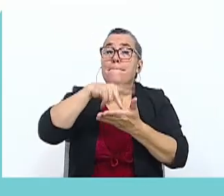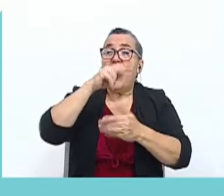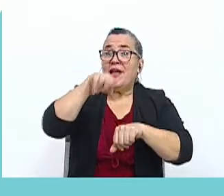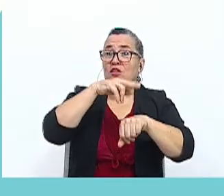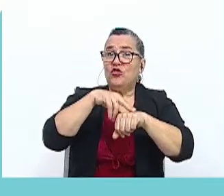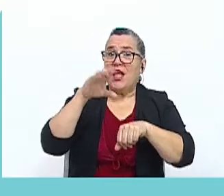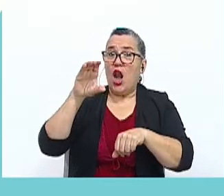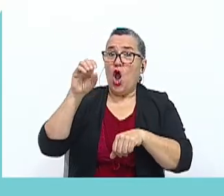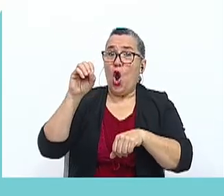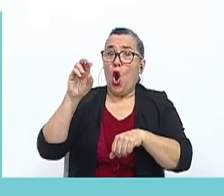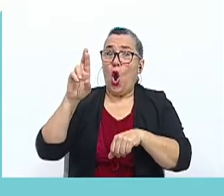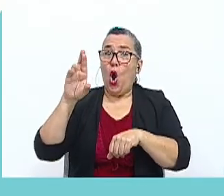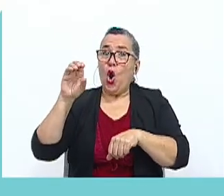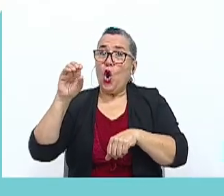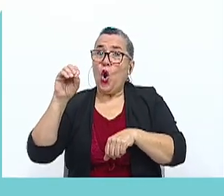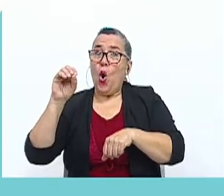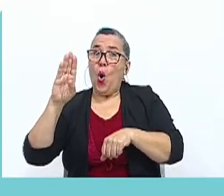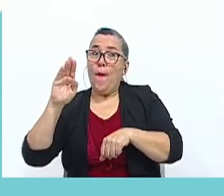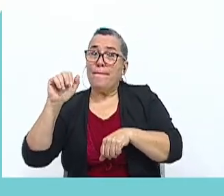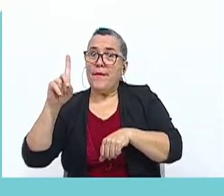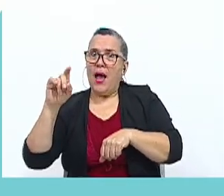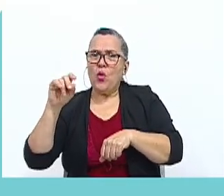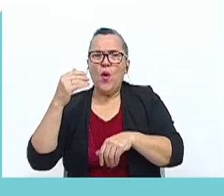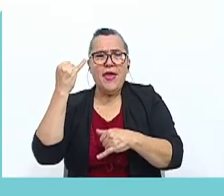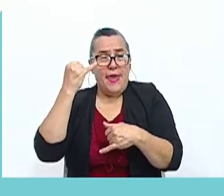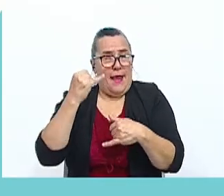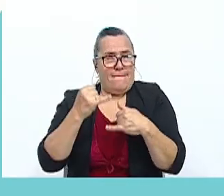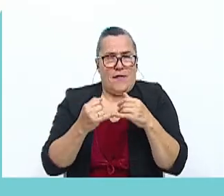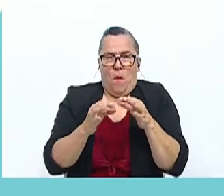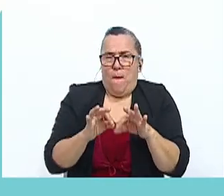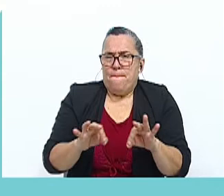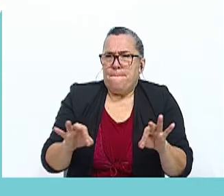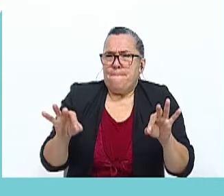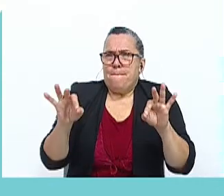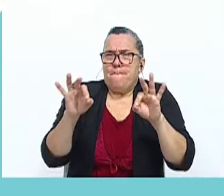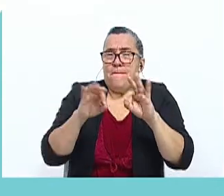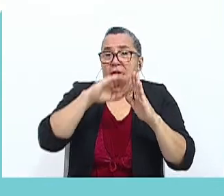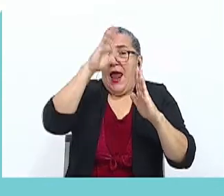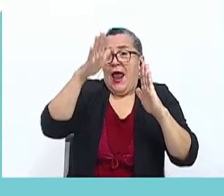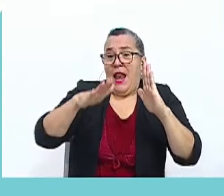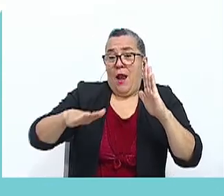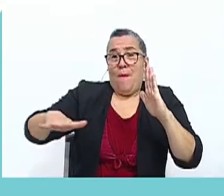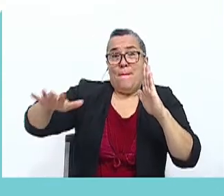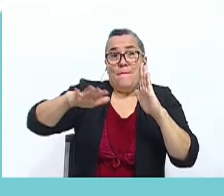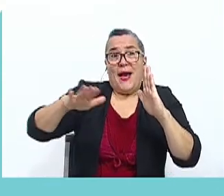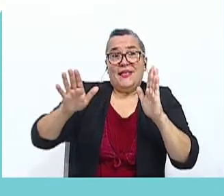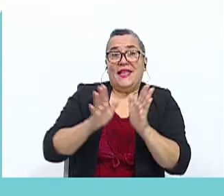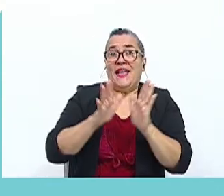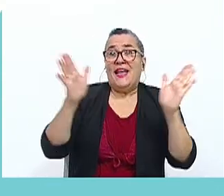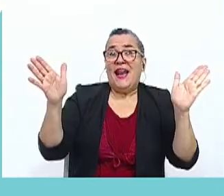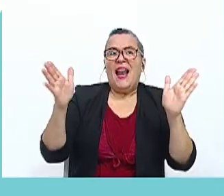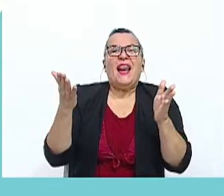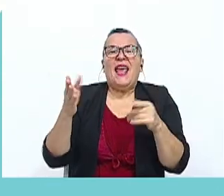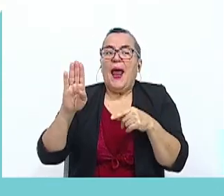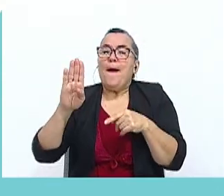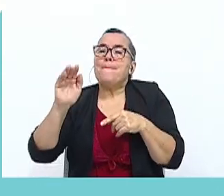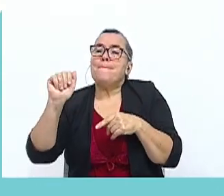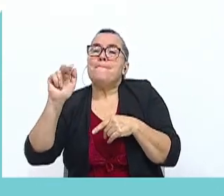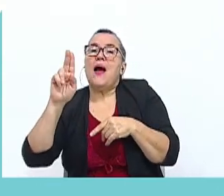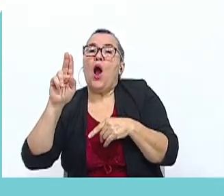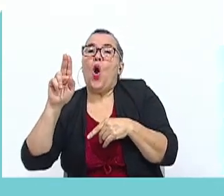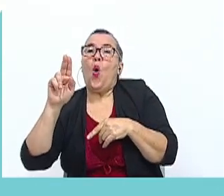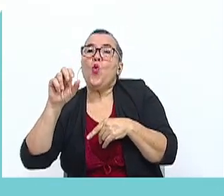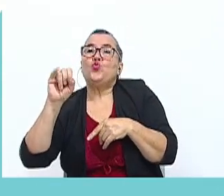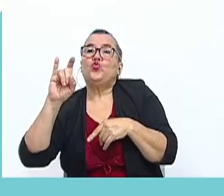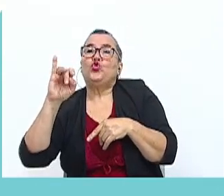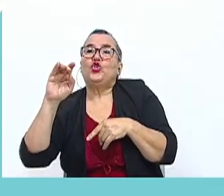último, hay un yacimiento muy importante en el Valle del General, de bauxita, que es una roca sedimentaria donde